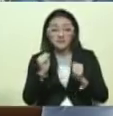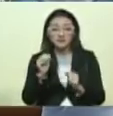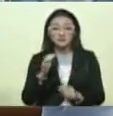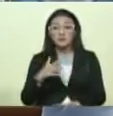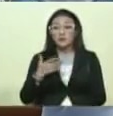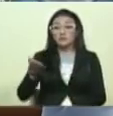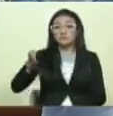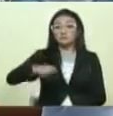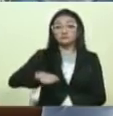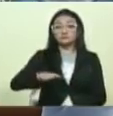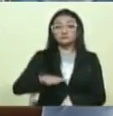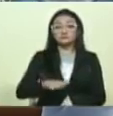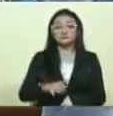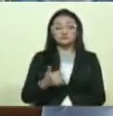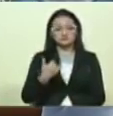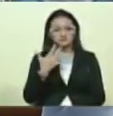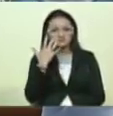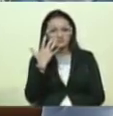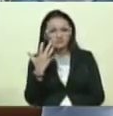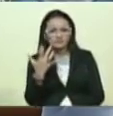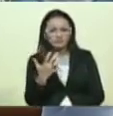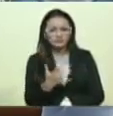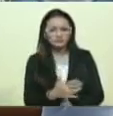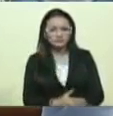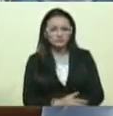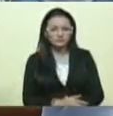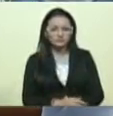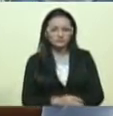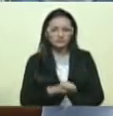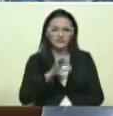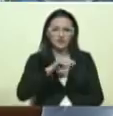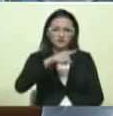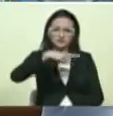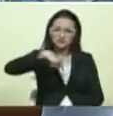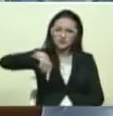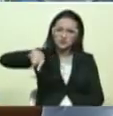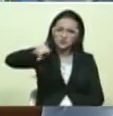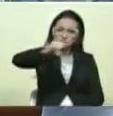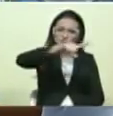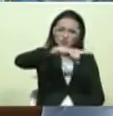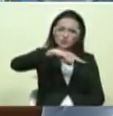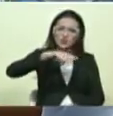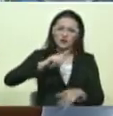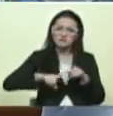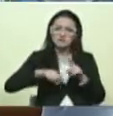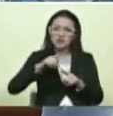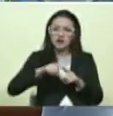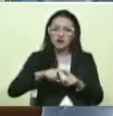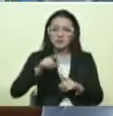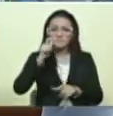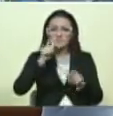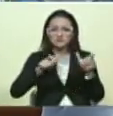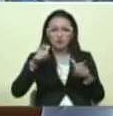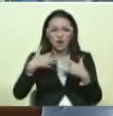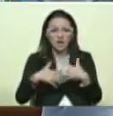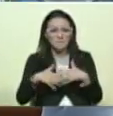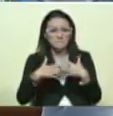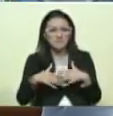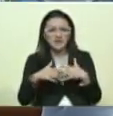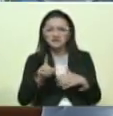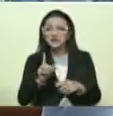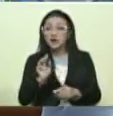muerte, pero hemos observado cómo esta sociedad de cómplices a este tipo de delitos y de personas y de empresas más bien